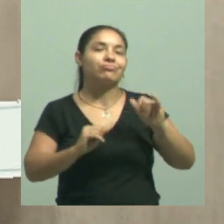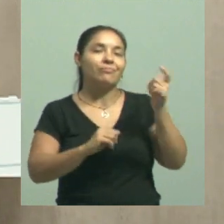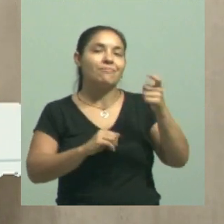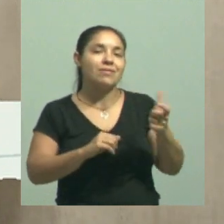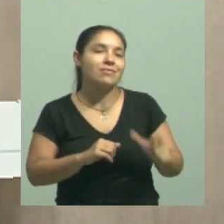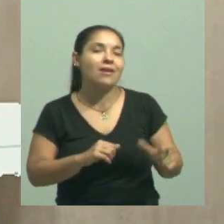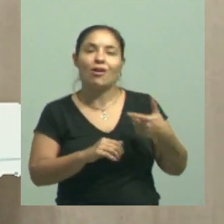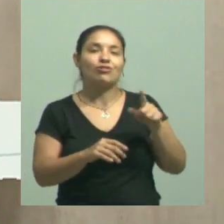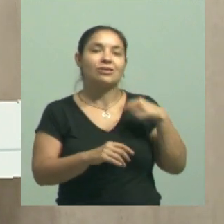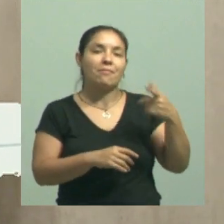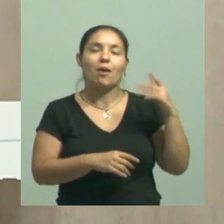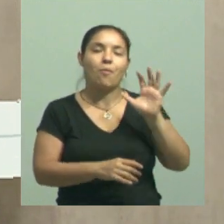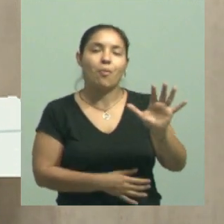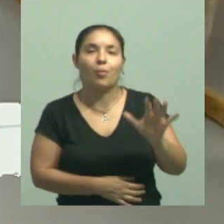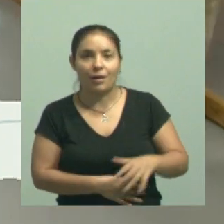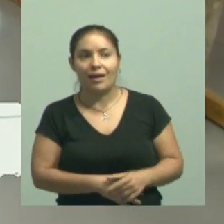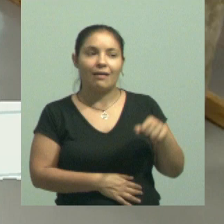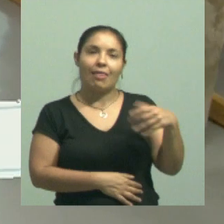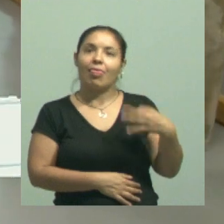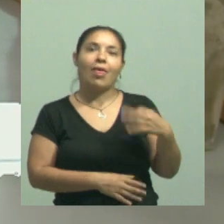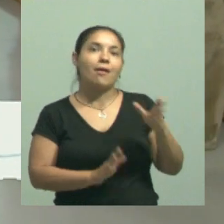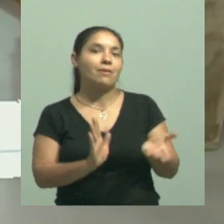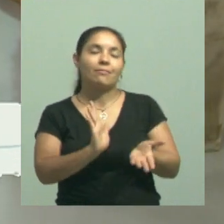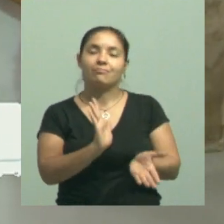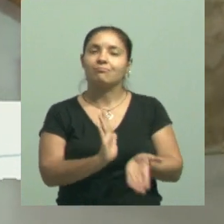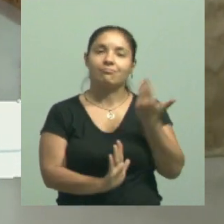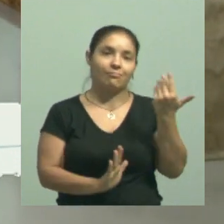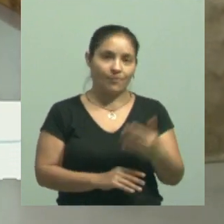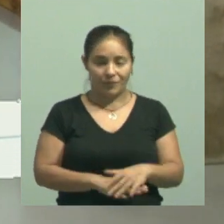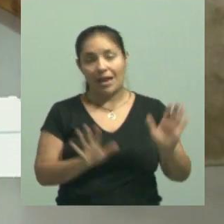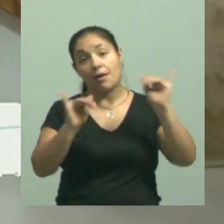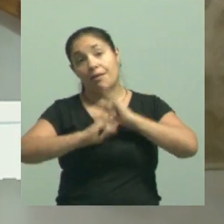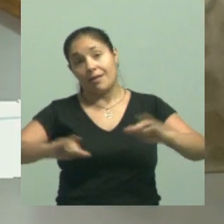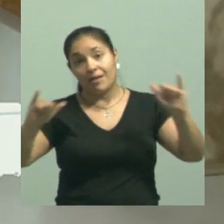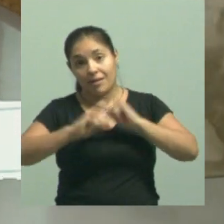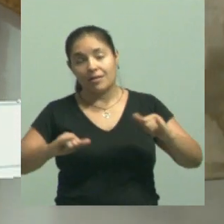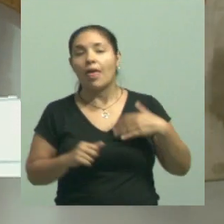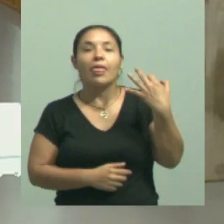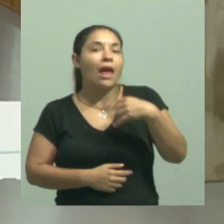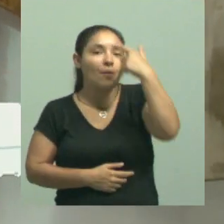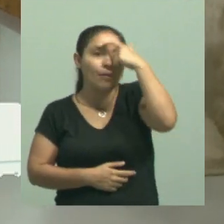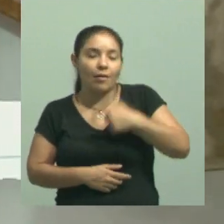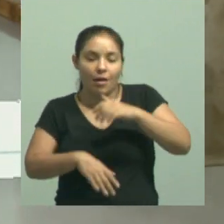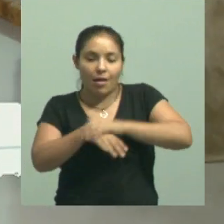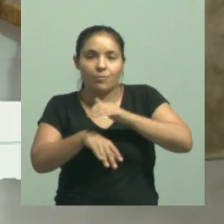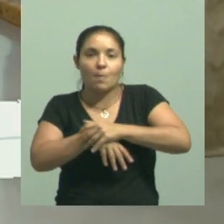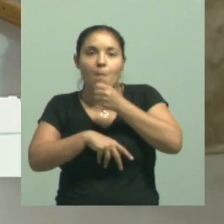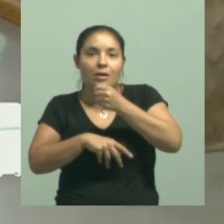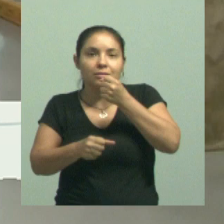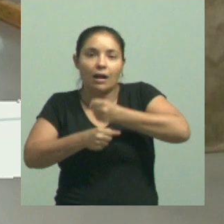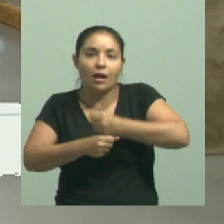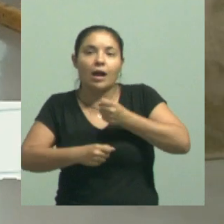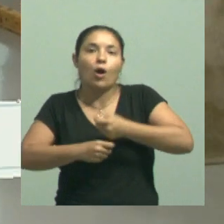empezar a superar esas cuestiones. Eso hacia afuera de los medios de comunicación, construir mensajes equitativos, construir mensajes